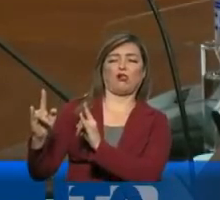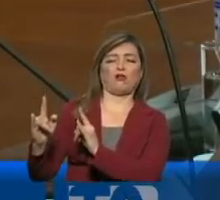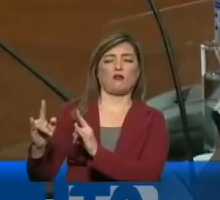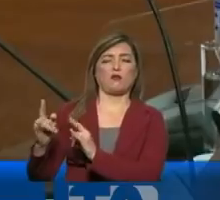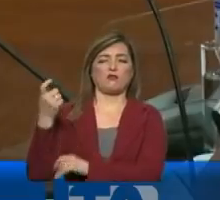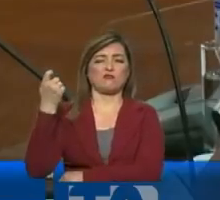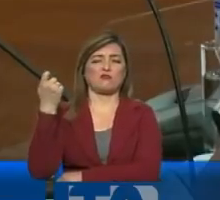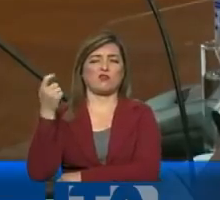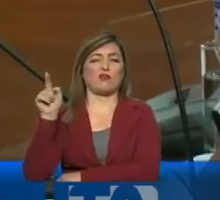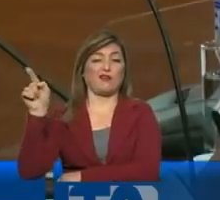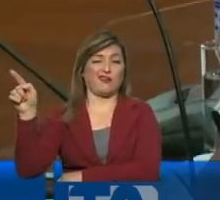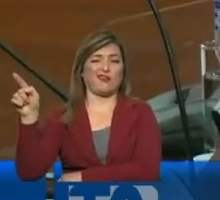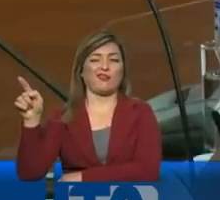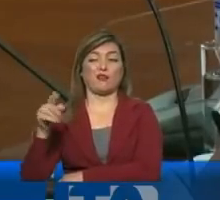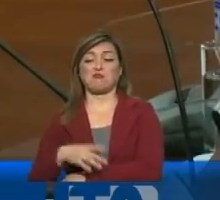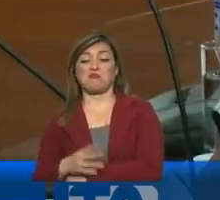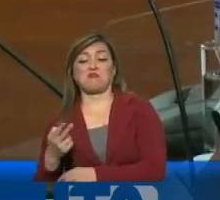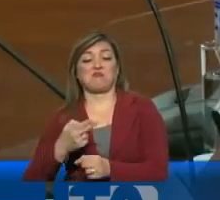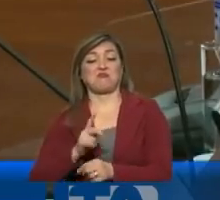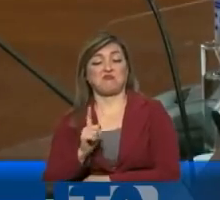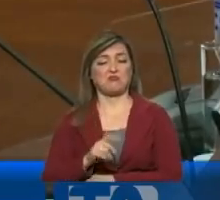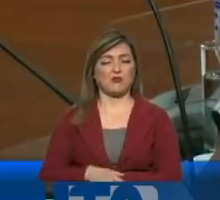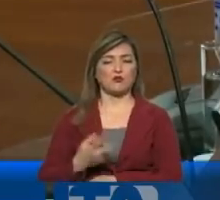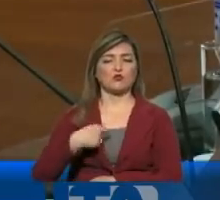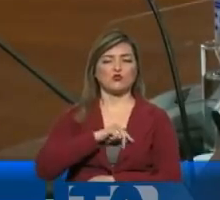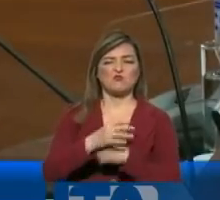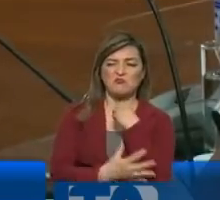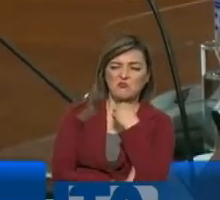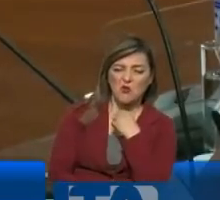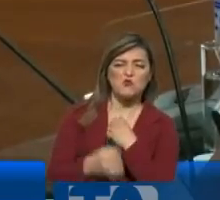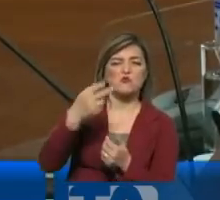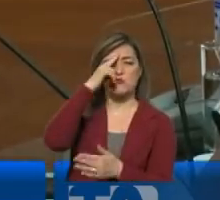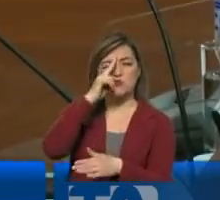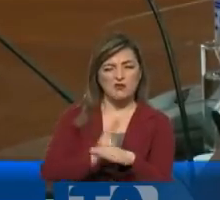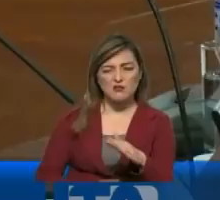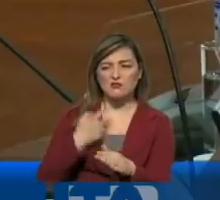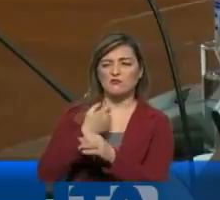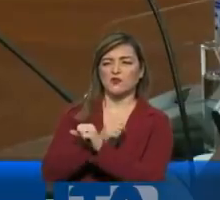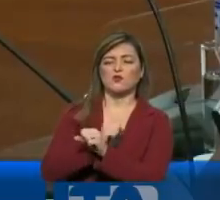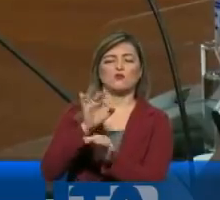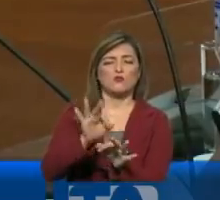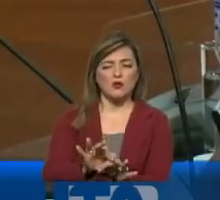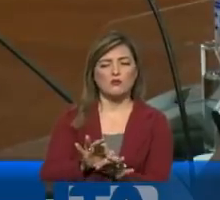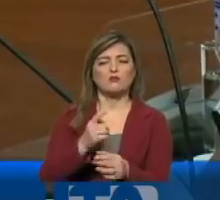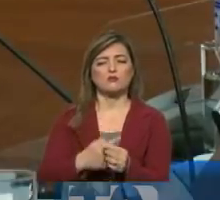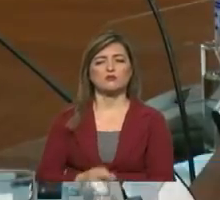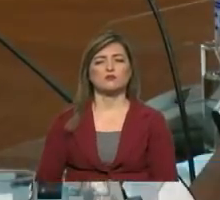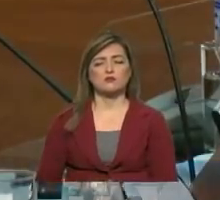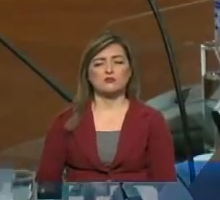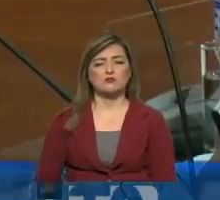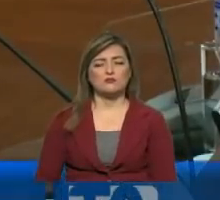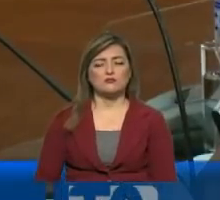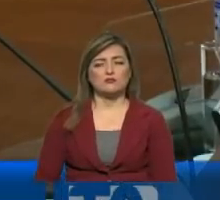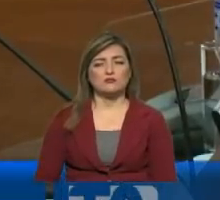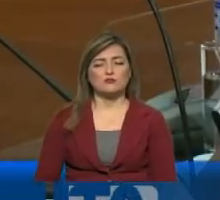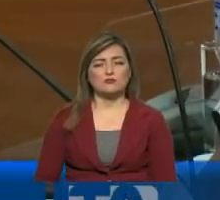grandes propiedades, los amigos que estamos defendiendo al pueblo de Quito, los que somos amigos estamos con el micrófono el día de hoy, y